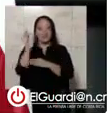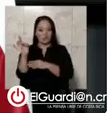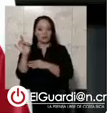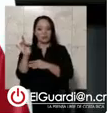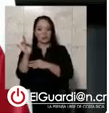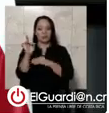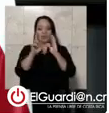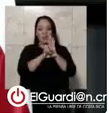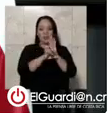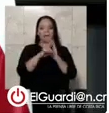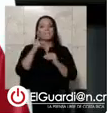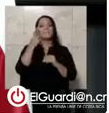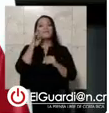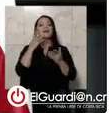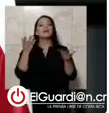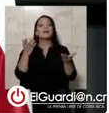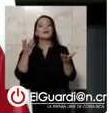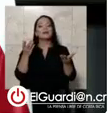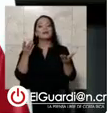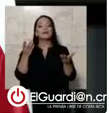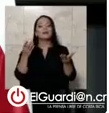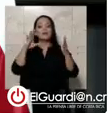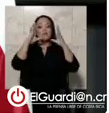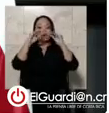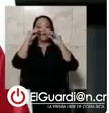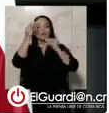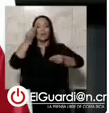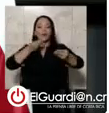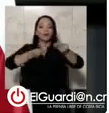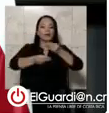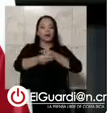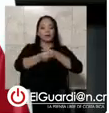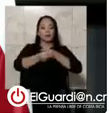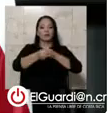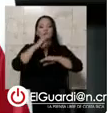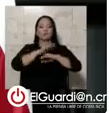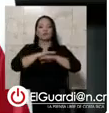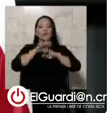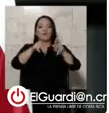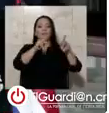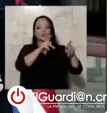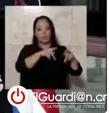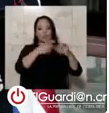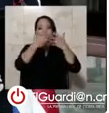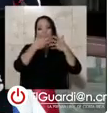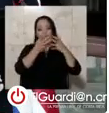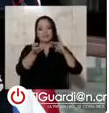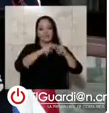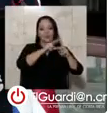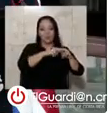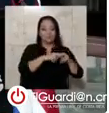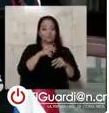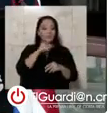23.088 para el intercambio de información sobre sujetos tributarios. Si esa ley no